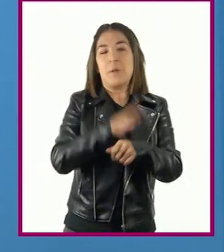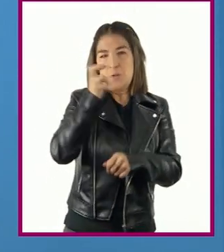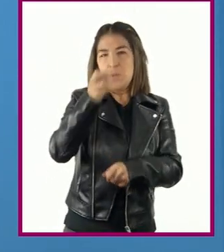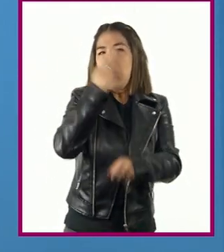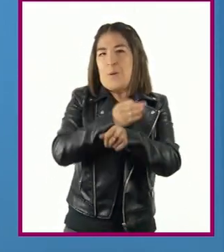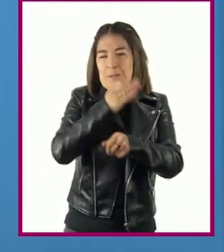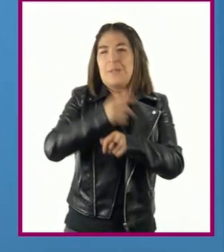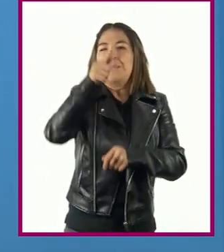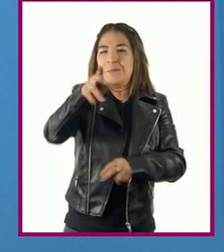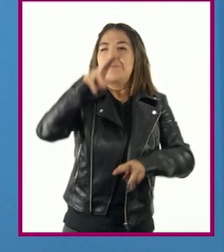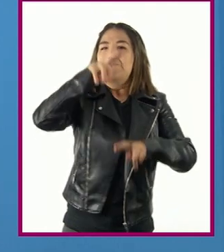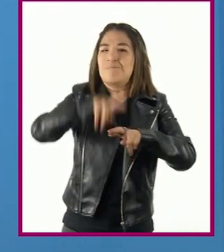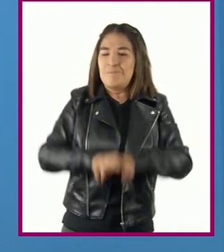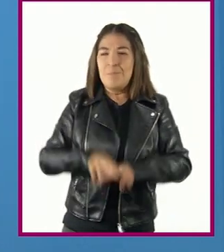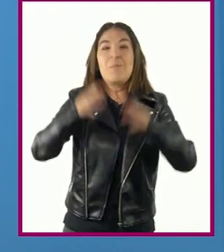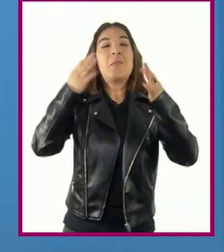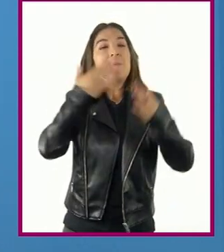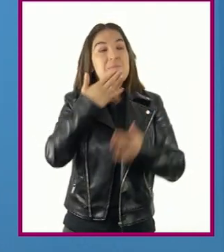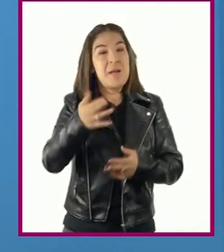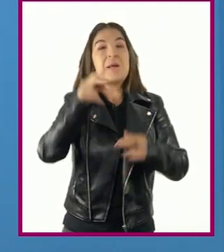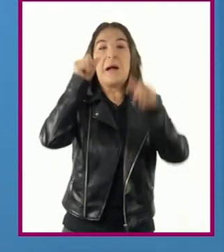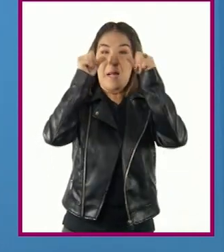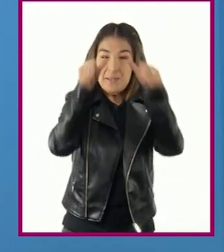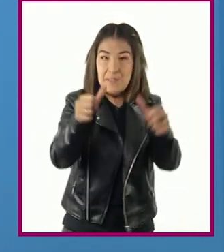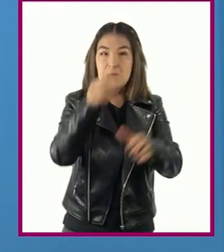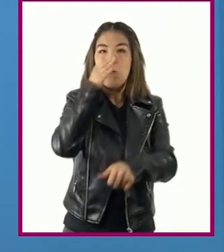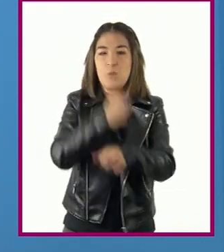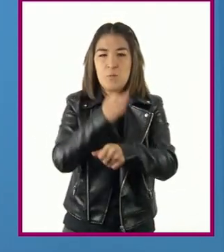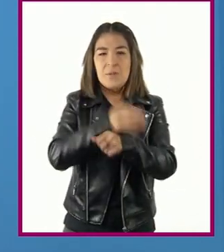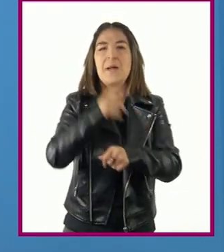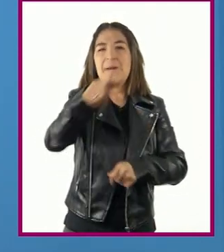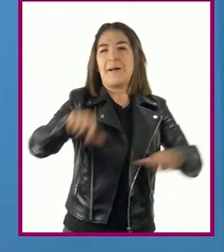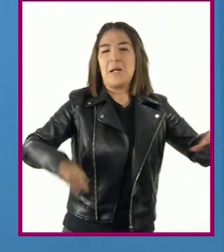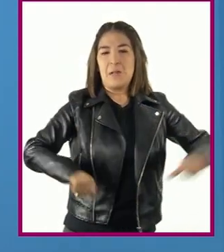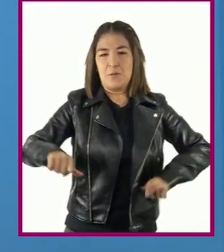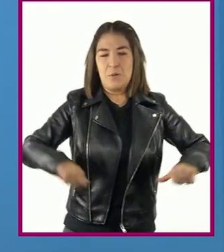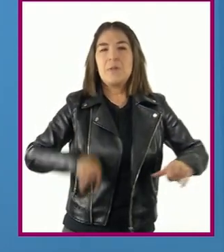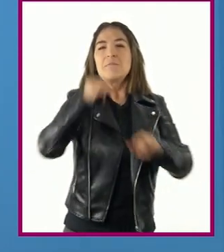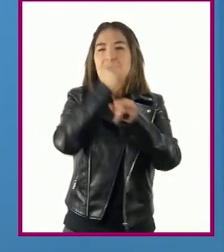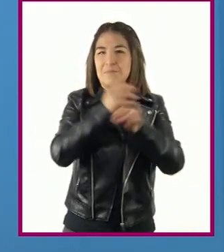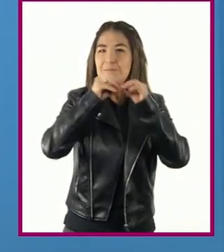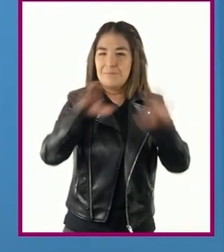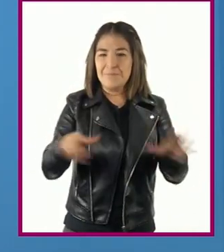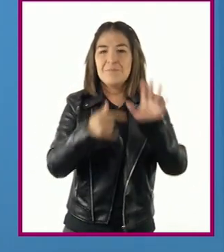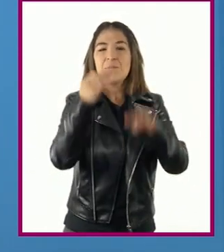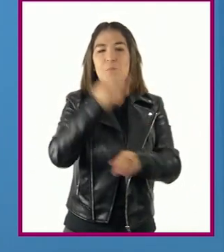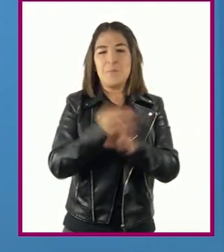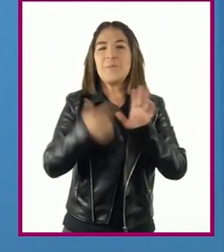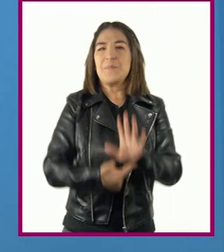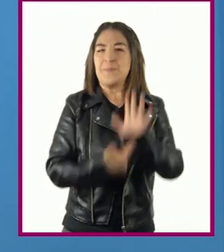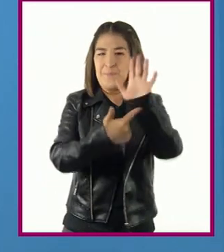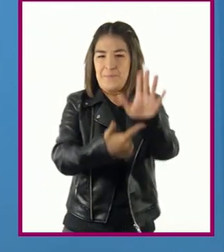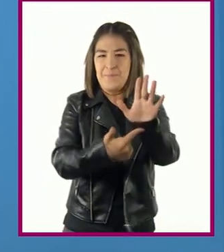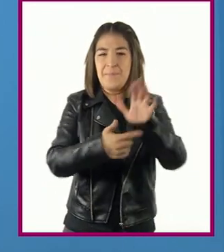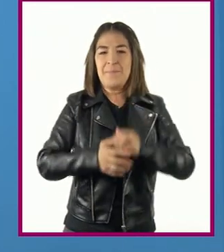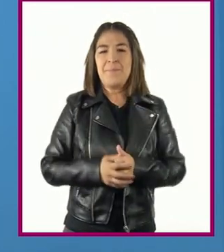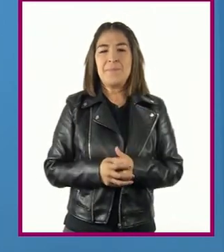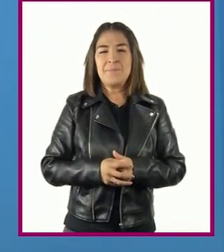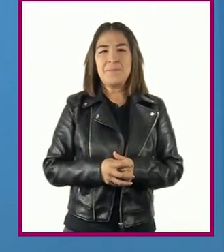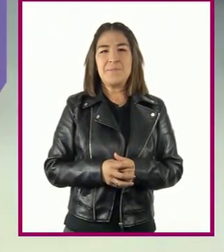pongan cómodas y cómodos y presten mucha atención a las actividades e información que les presentaremos.